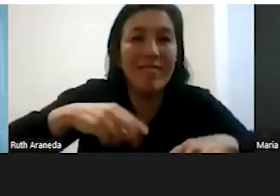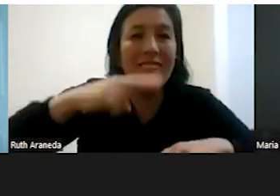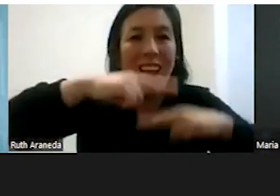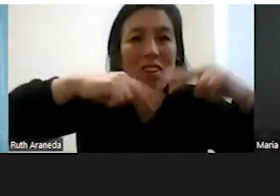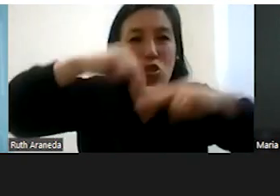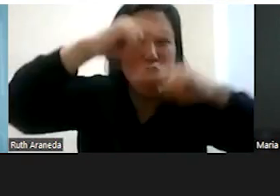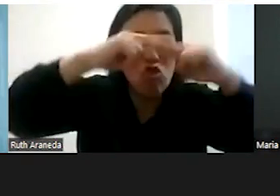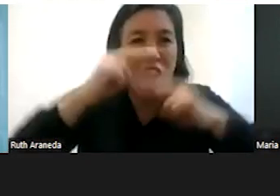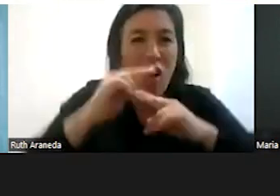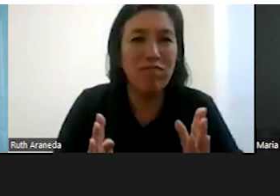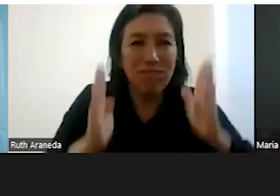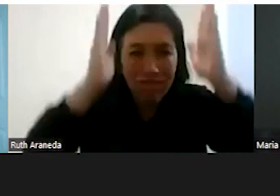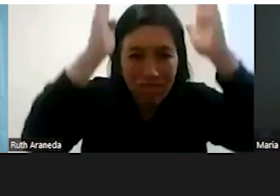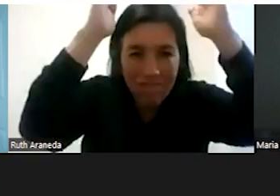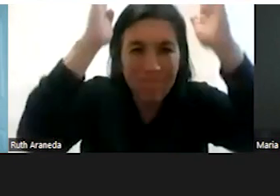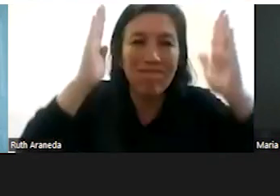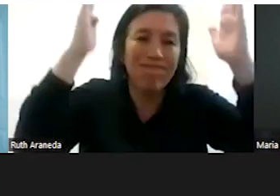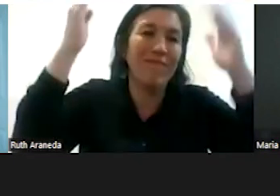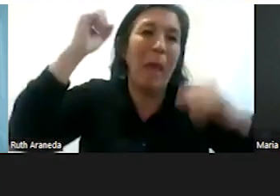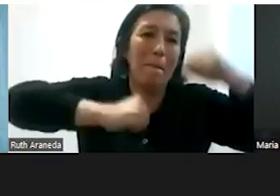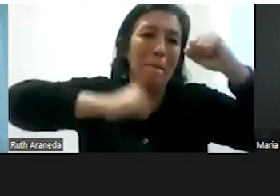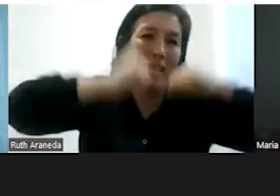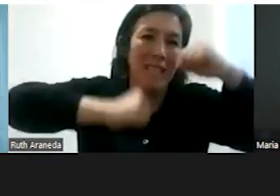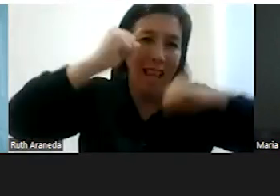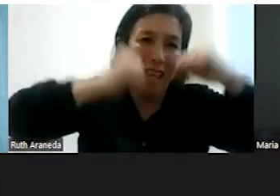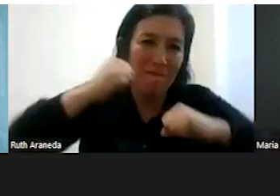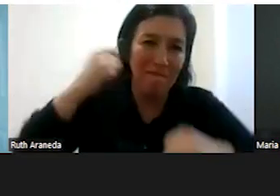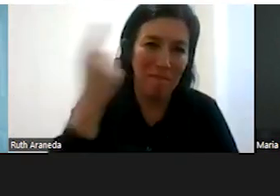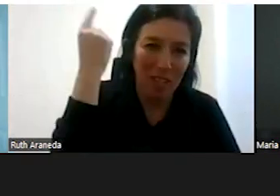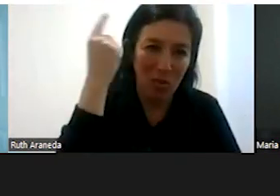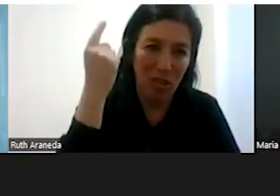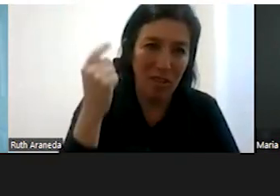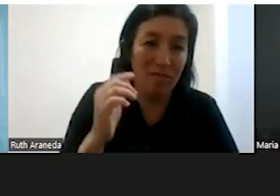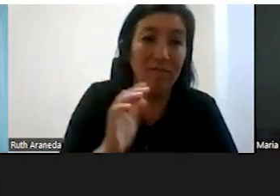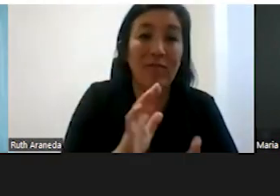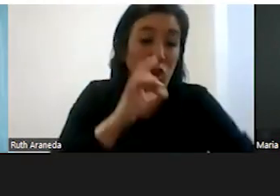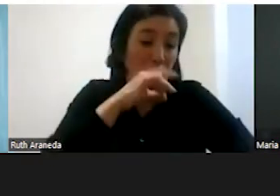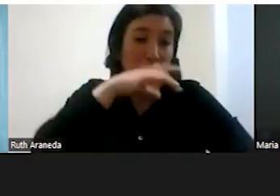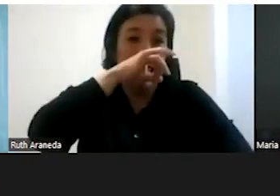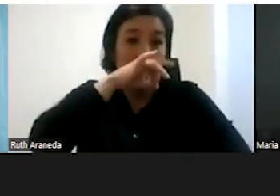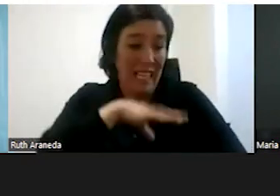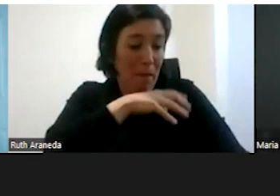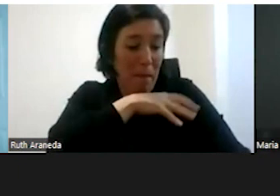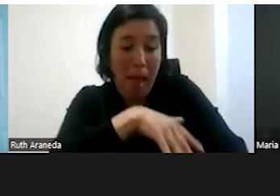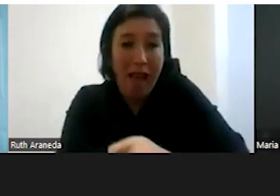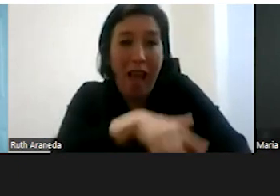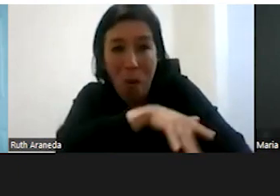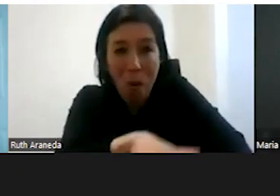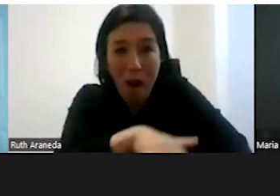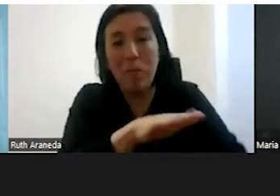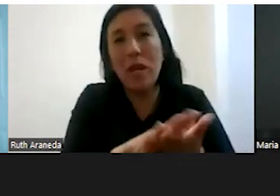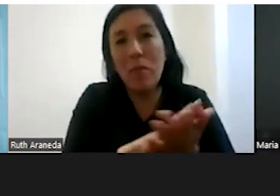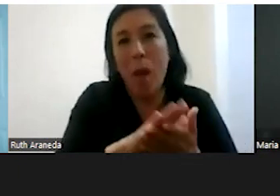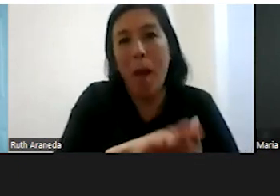de construcciones inmobiliarias en general. Es lo que está pasando en todo el borde costero, es lo que está pasando en Maitencillo, en